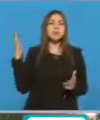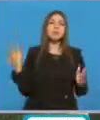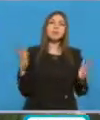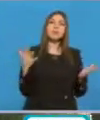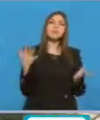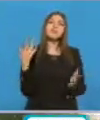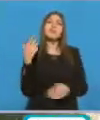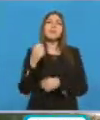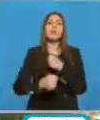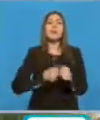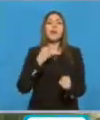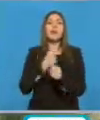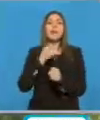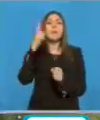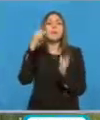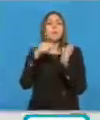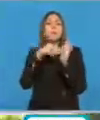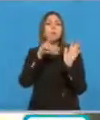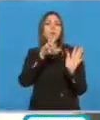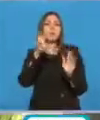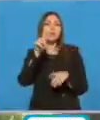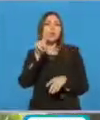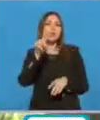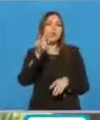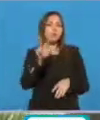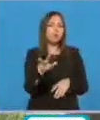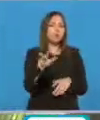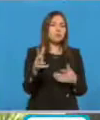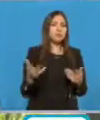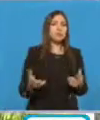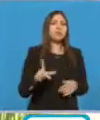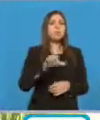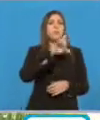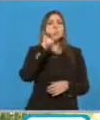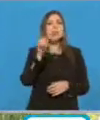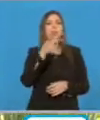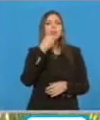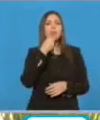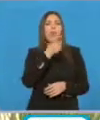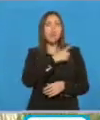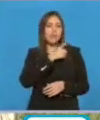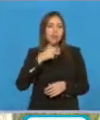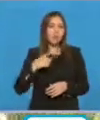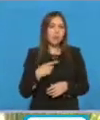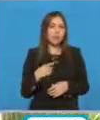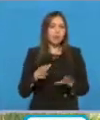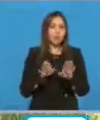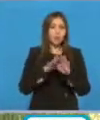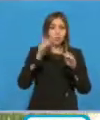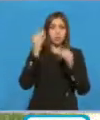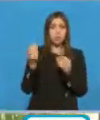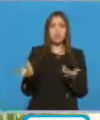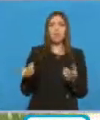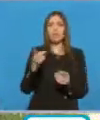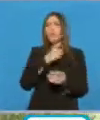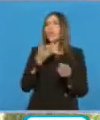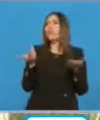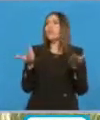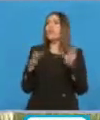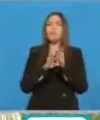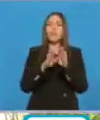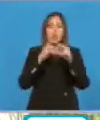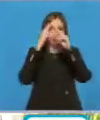año de 1878, entonces dijo, hay que rendir homenaje bajo las ideas y